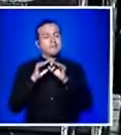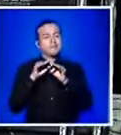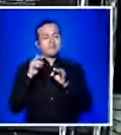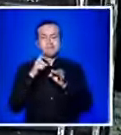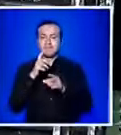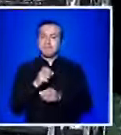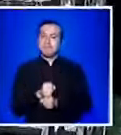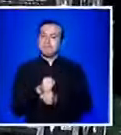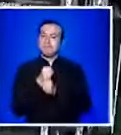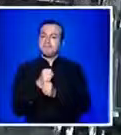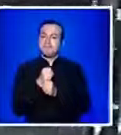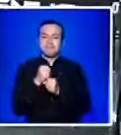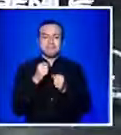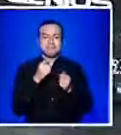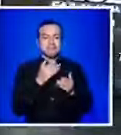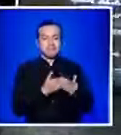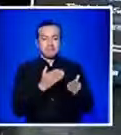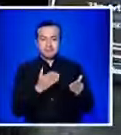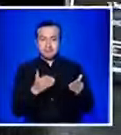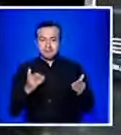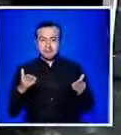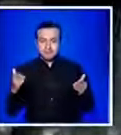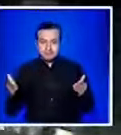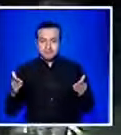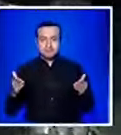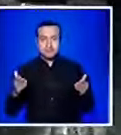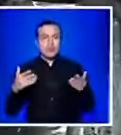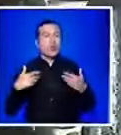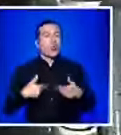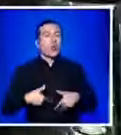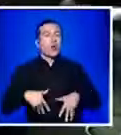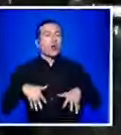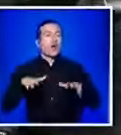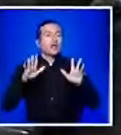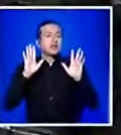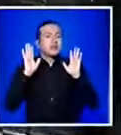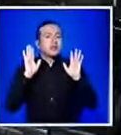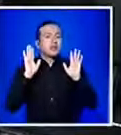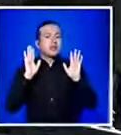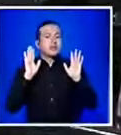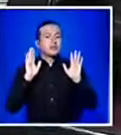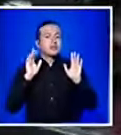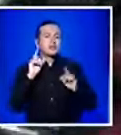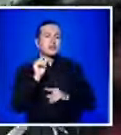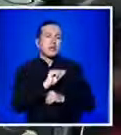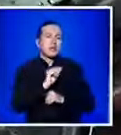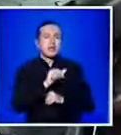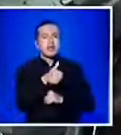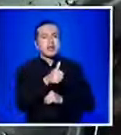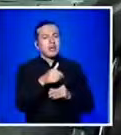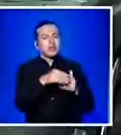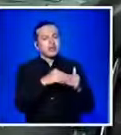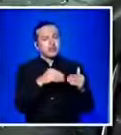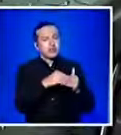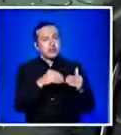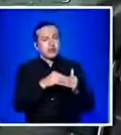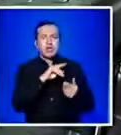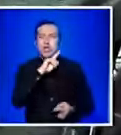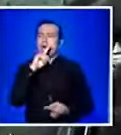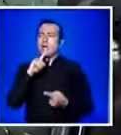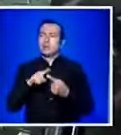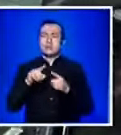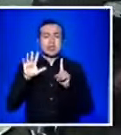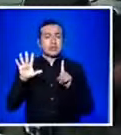todo, también todo dispositivo también es vulnerable, lo que hablábamos en un principio, y hay desde todo precio, desde $10 incluso hasta